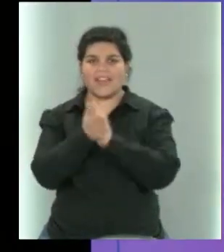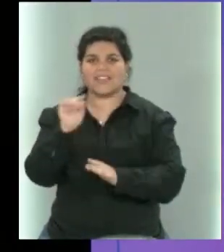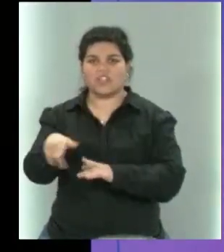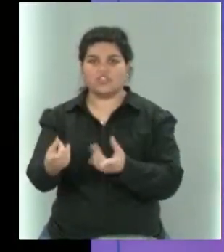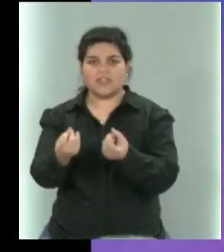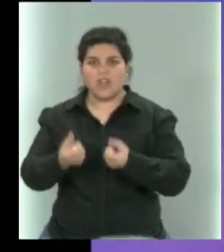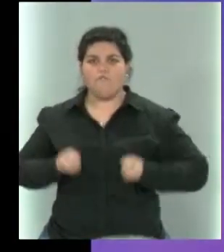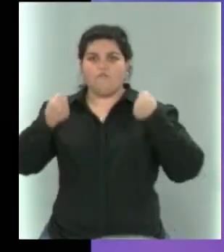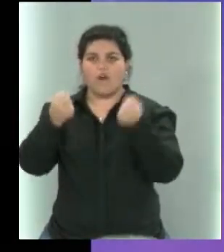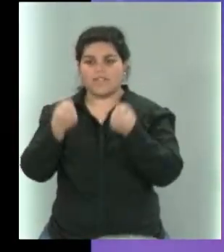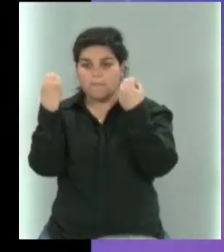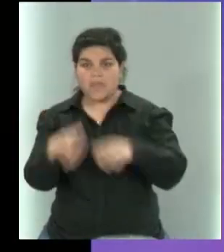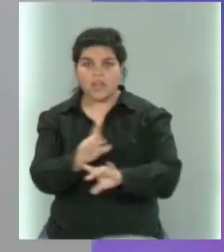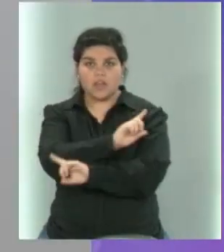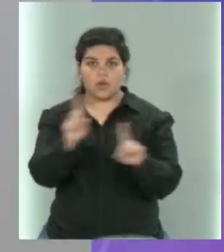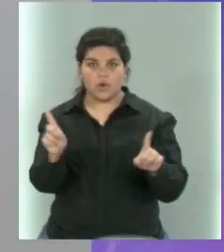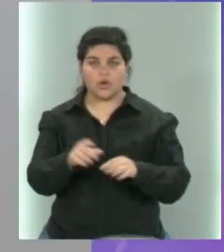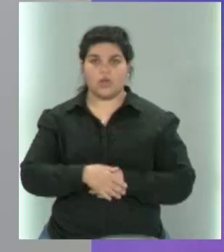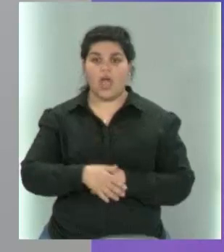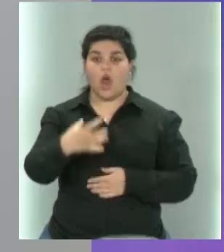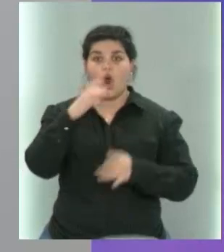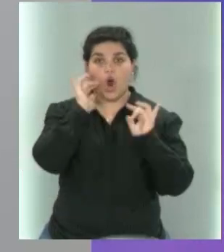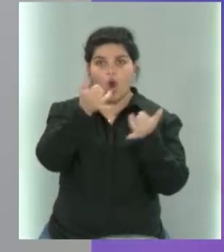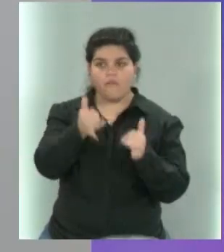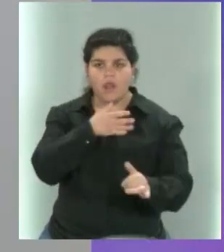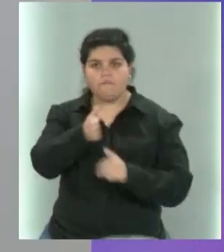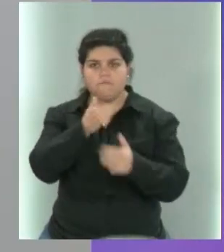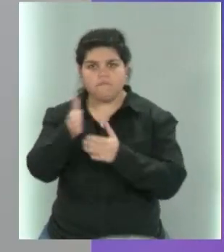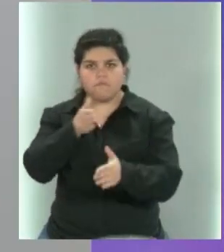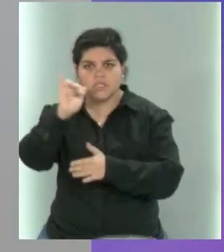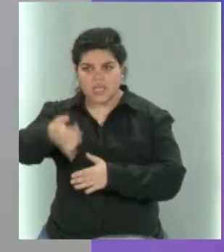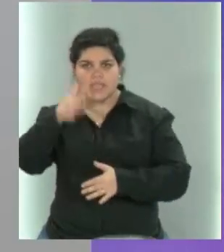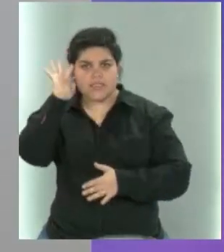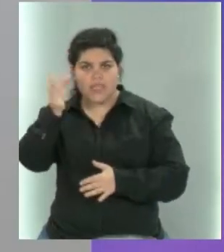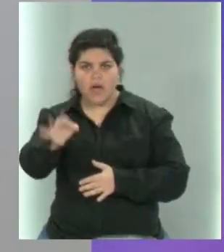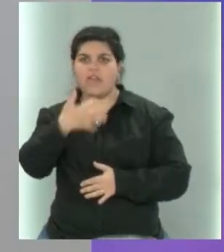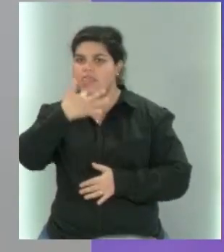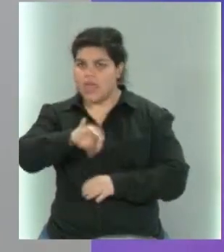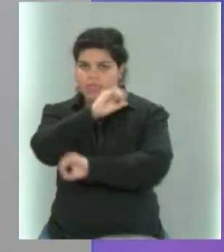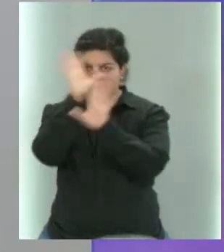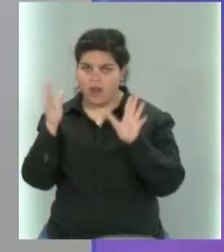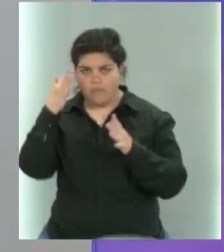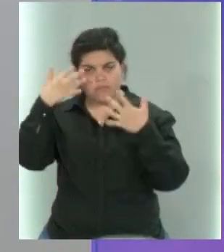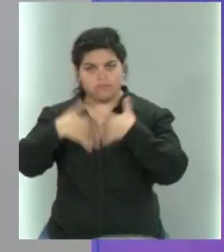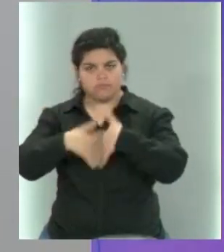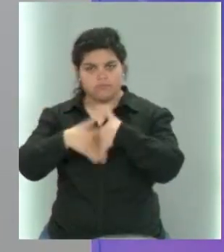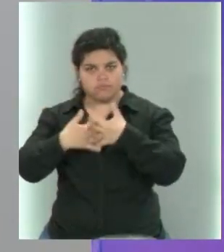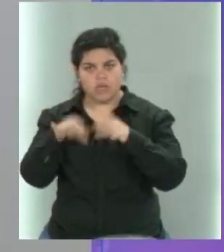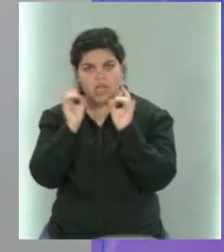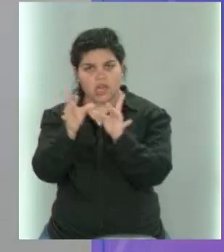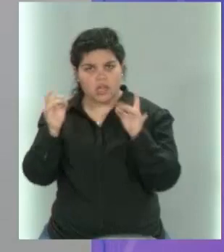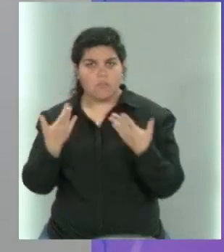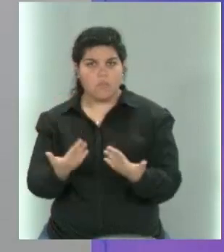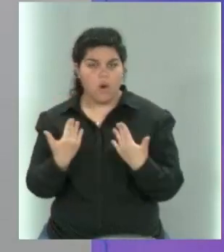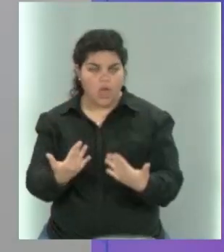hay que perderlo. Los jóvenes están participando muchísimo, tienen conciencia crítica, hay realmente